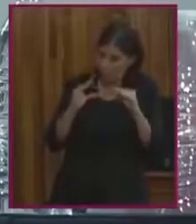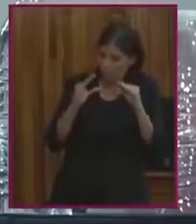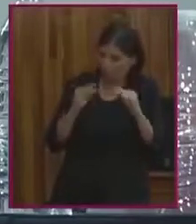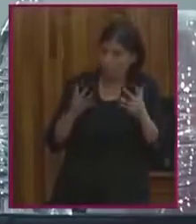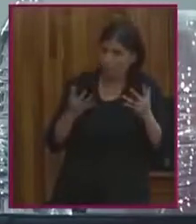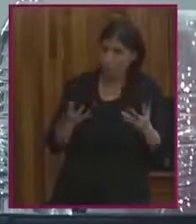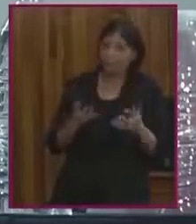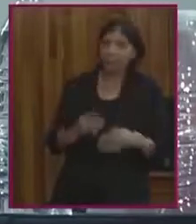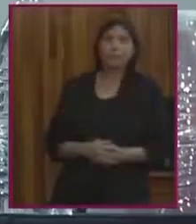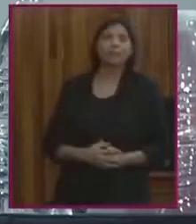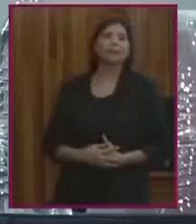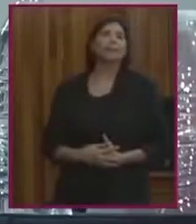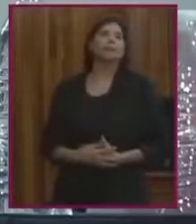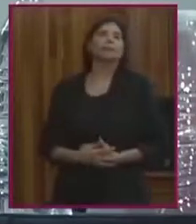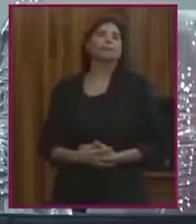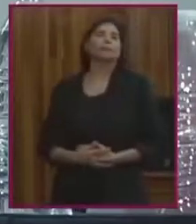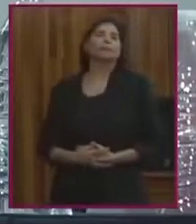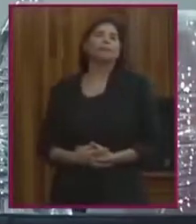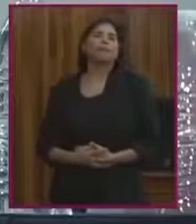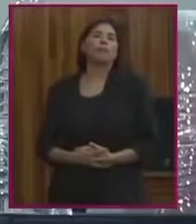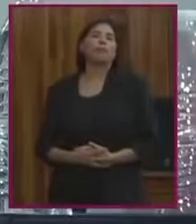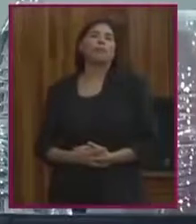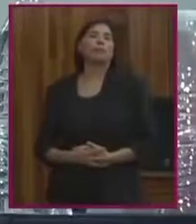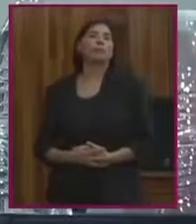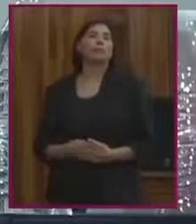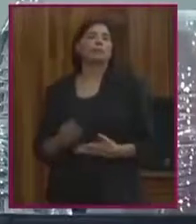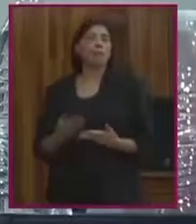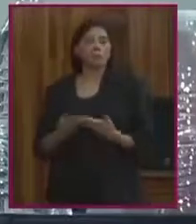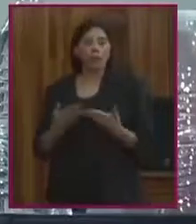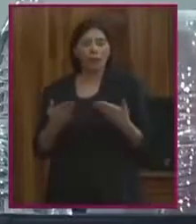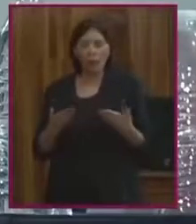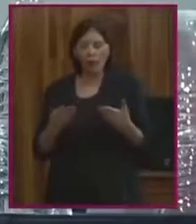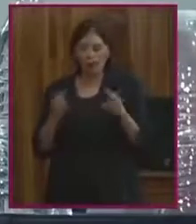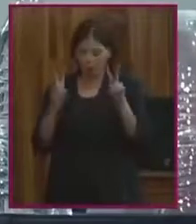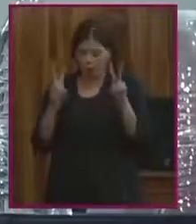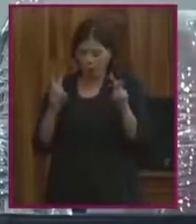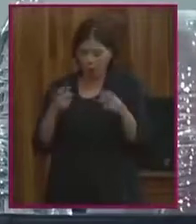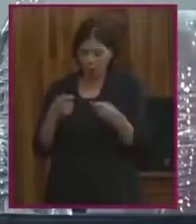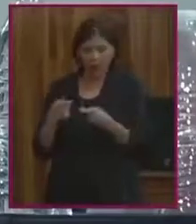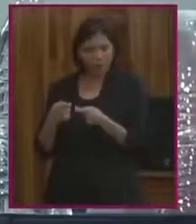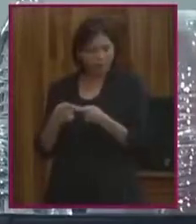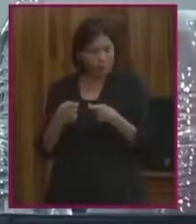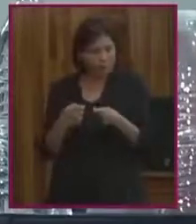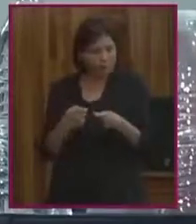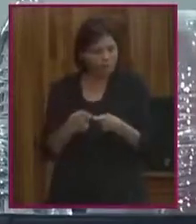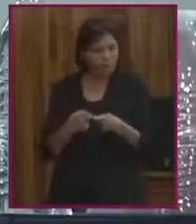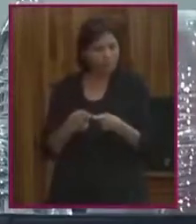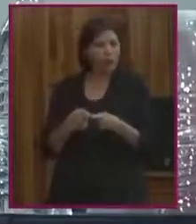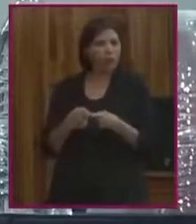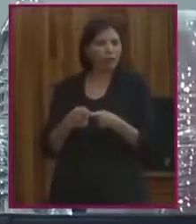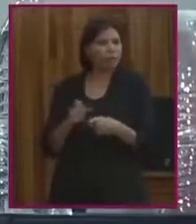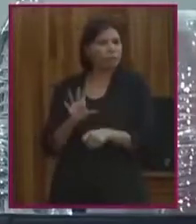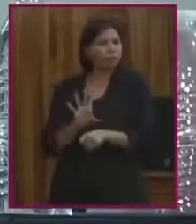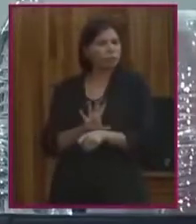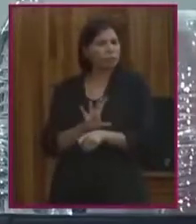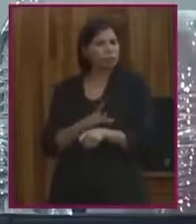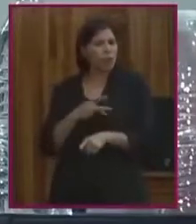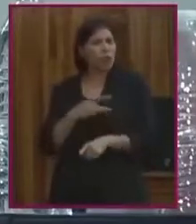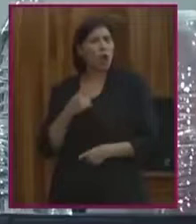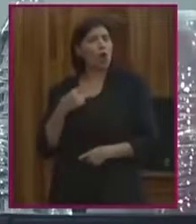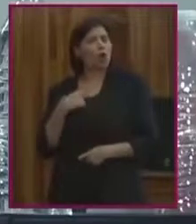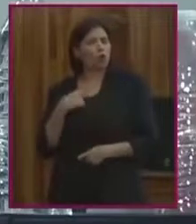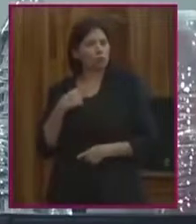eso. Y con respecto a la cooperación y la sensibilidad, ya se los había